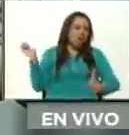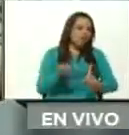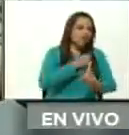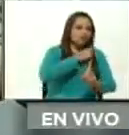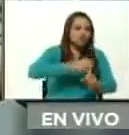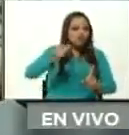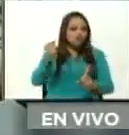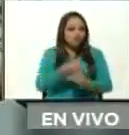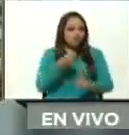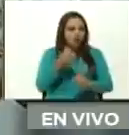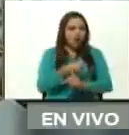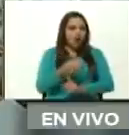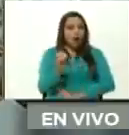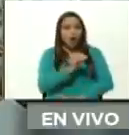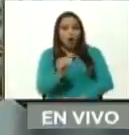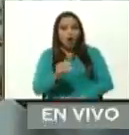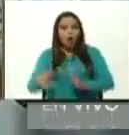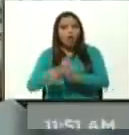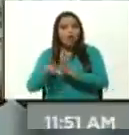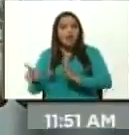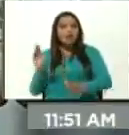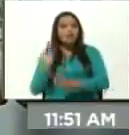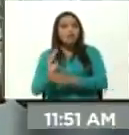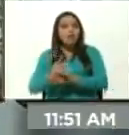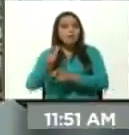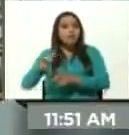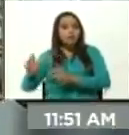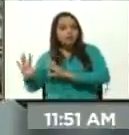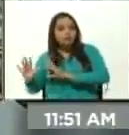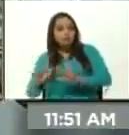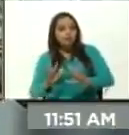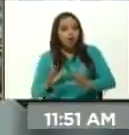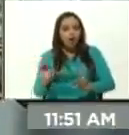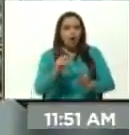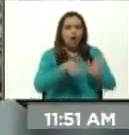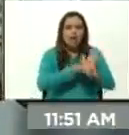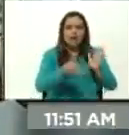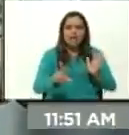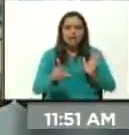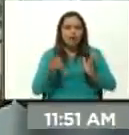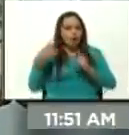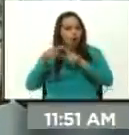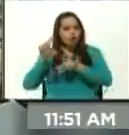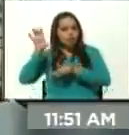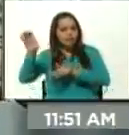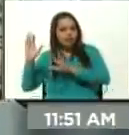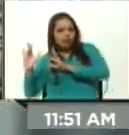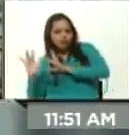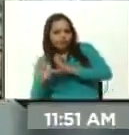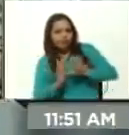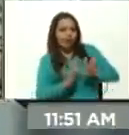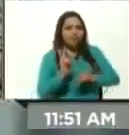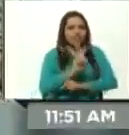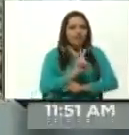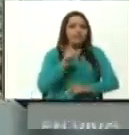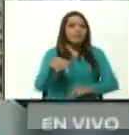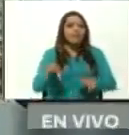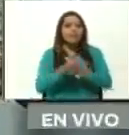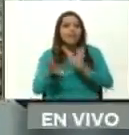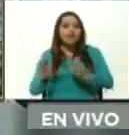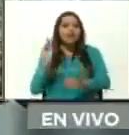ley orgánica de refugiados y asilados, la ley de migración y extranjería, la ley de protección de niños,